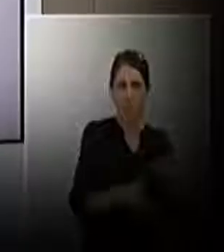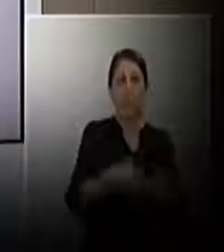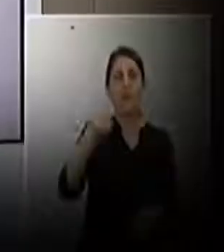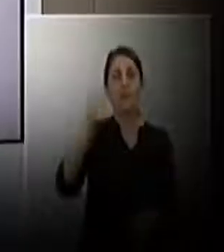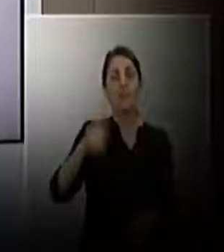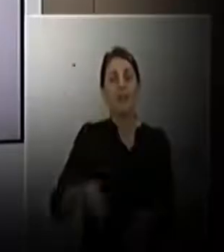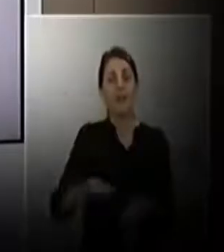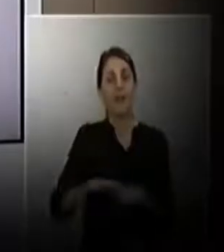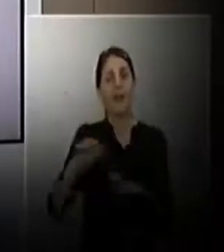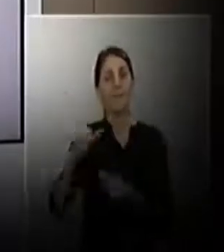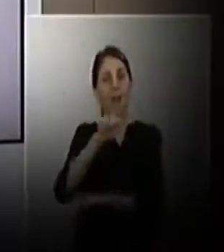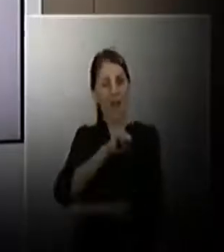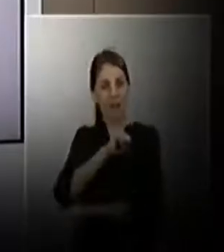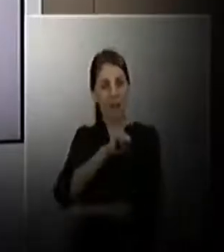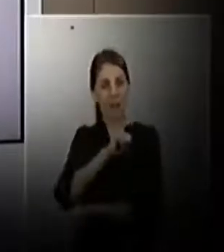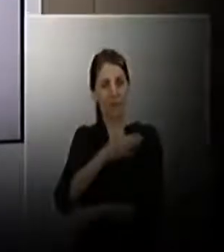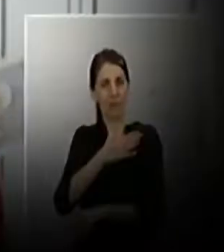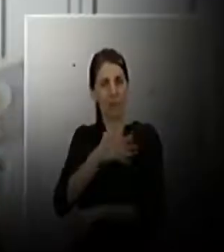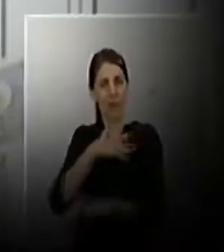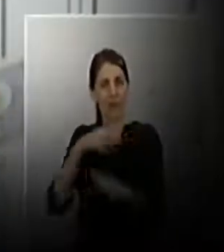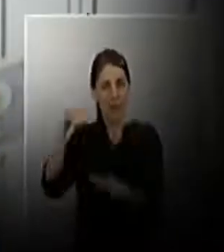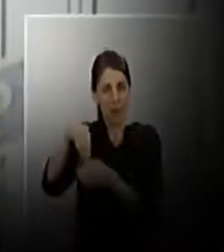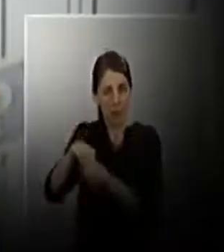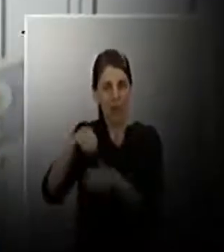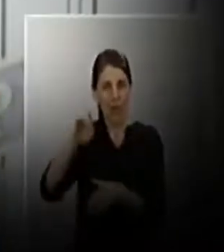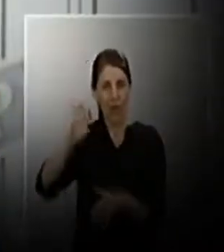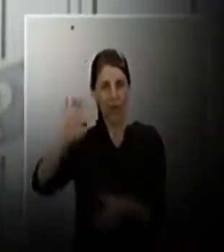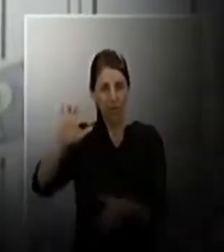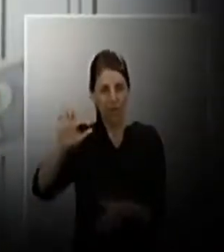voy a volver a explicarlo, a ver si soy capaz de explicarlo.